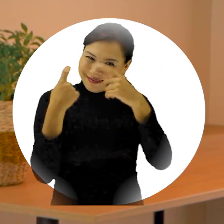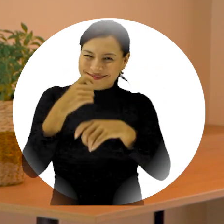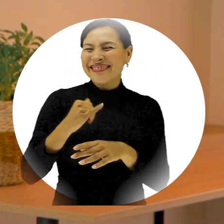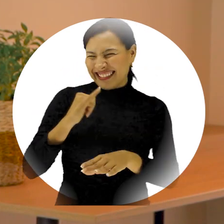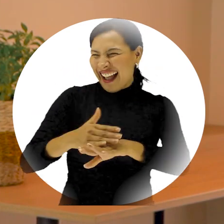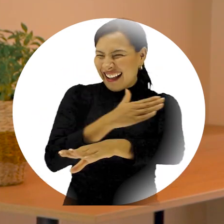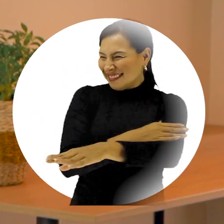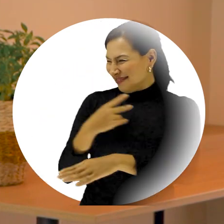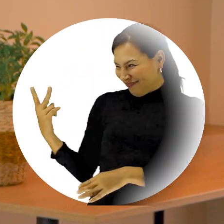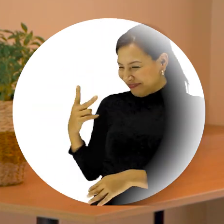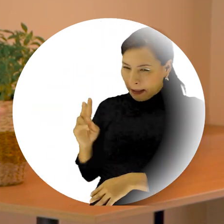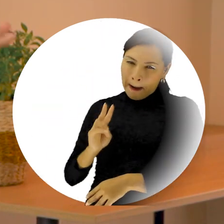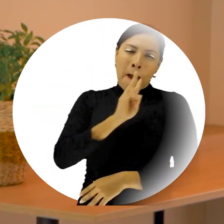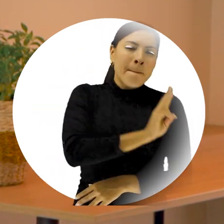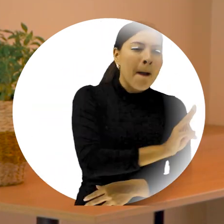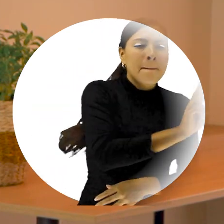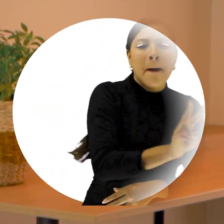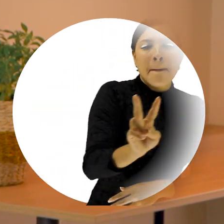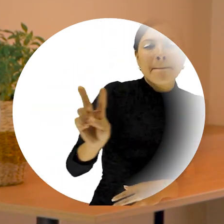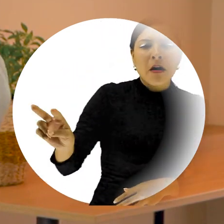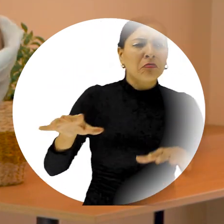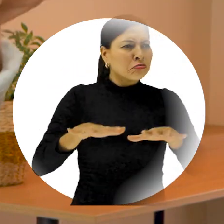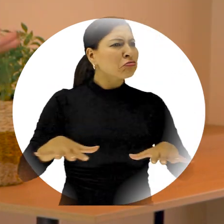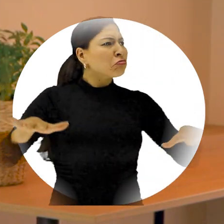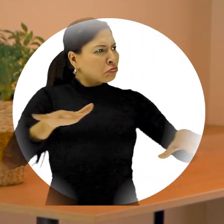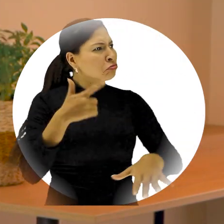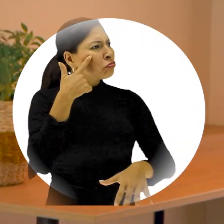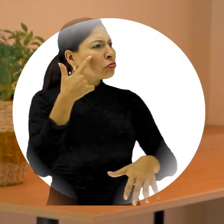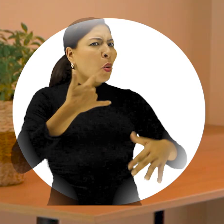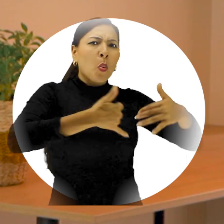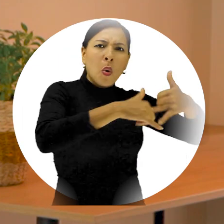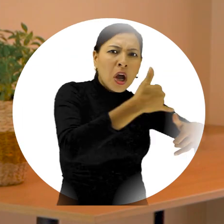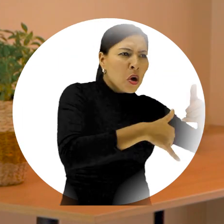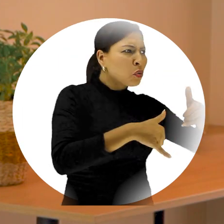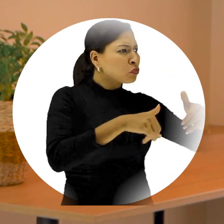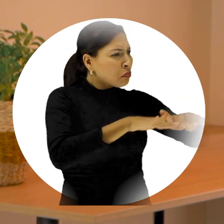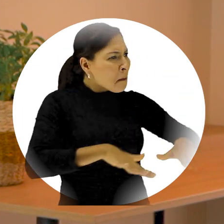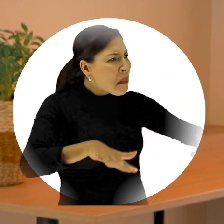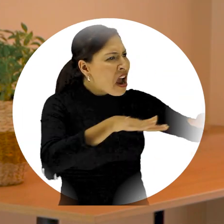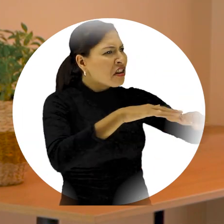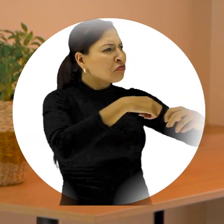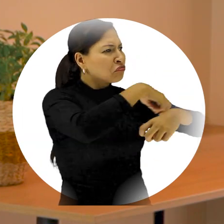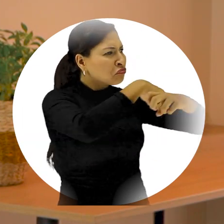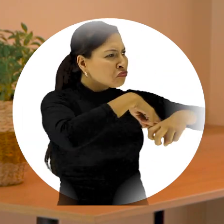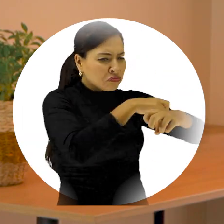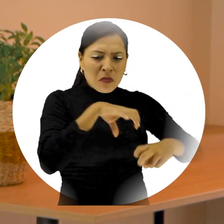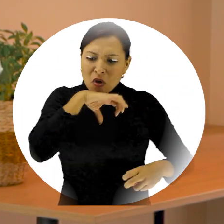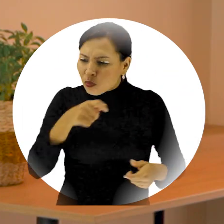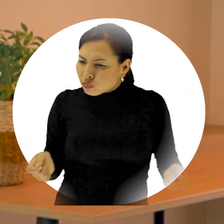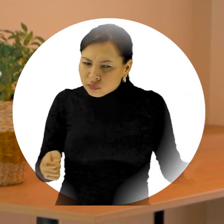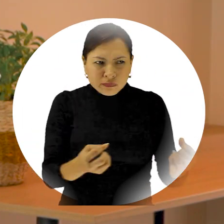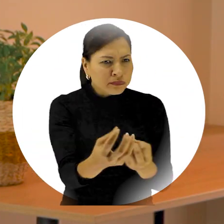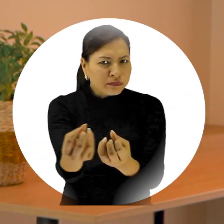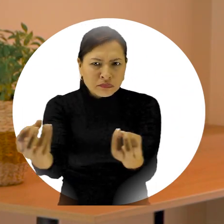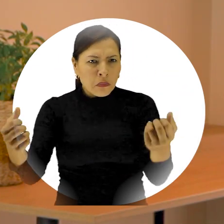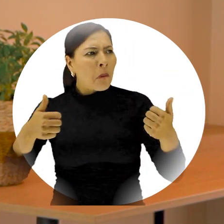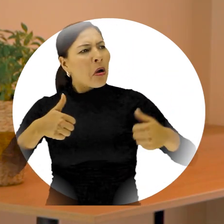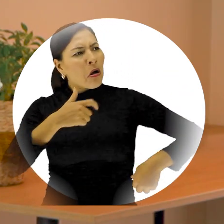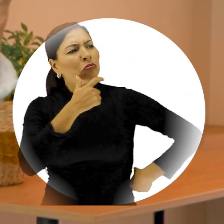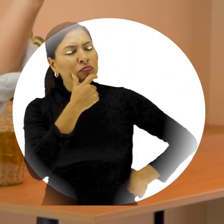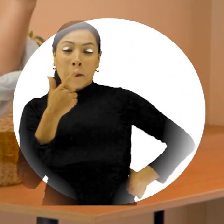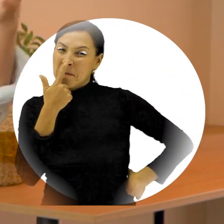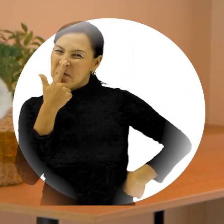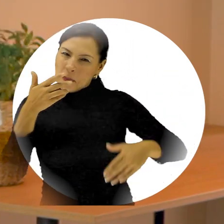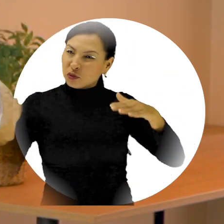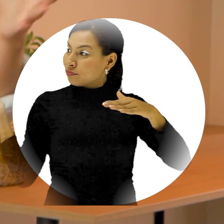a las propiedades, y es que sí, áreas comunes para los niños, los perros, y en una de esas fuimos al parqueadero y tenía una